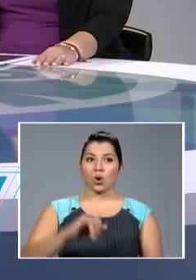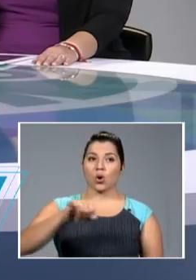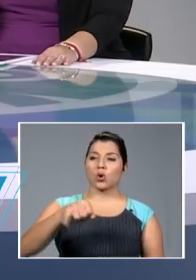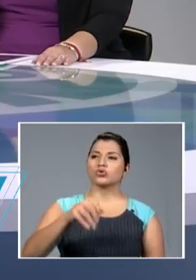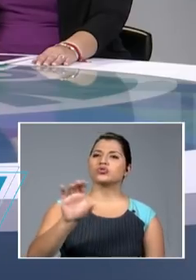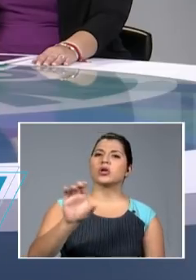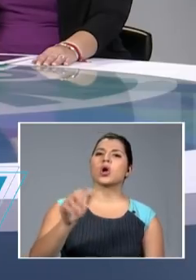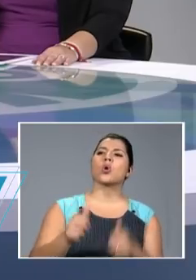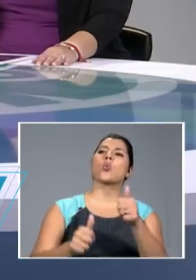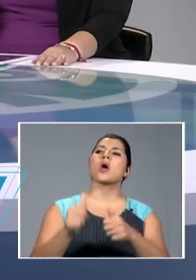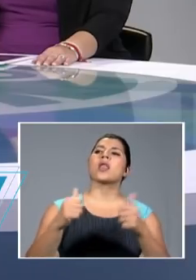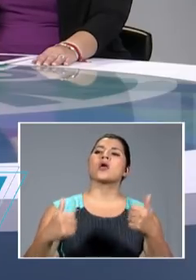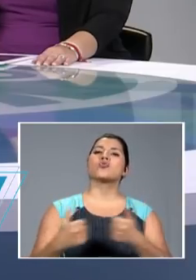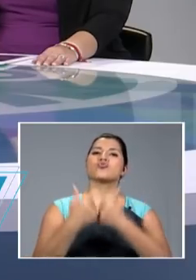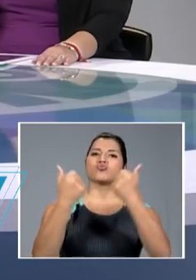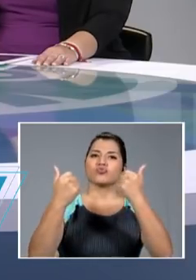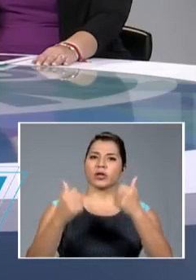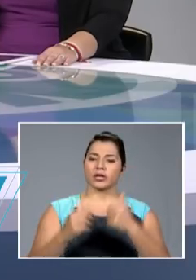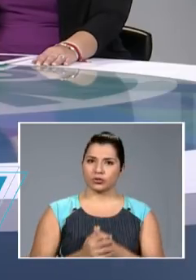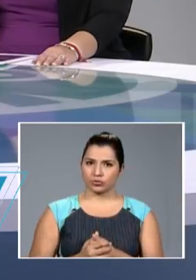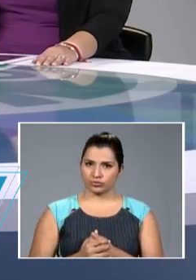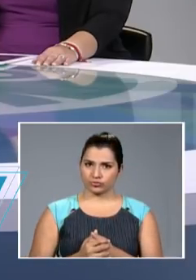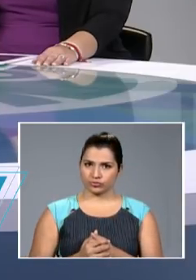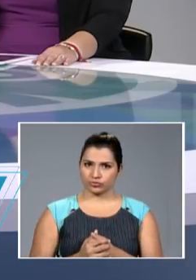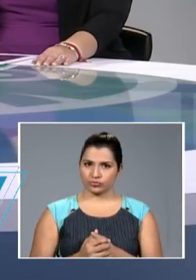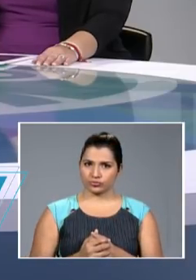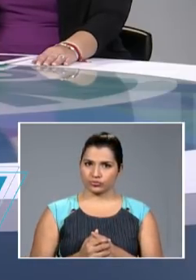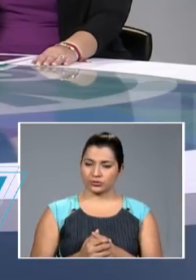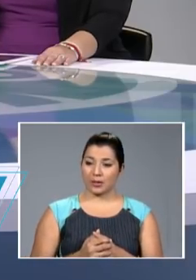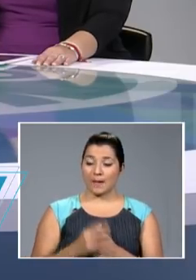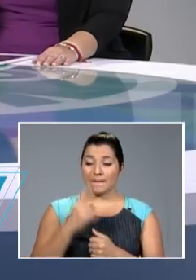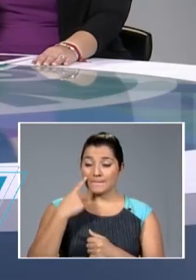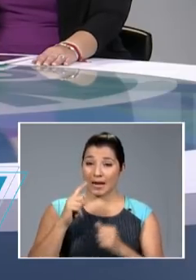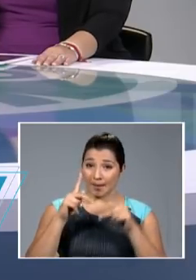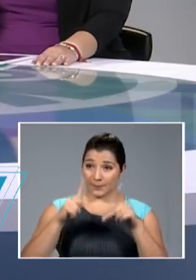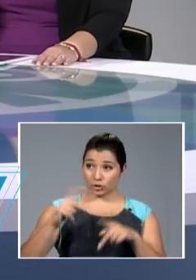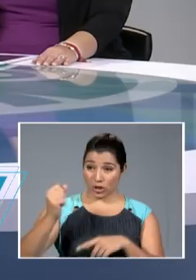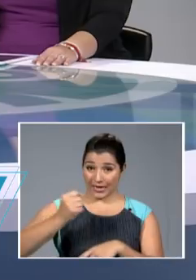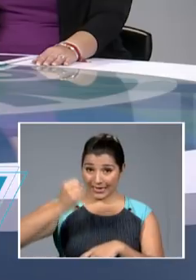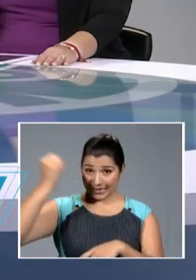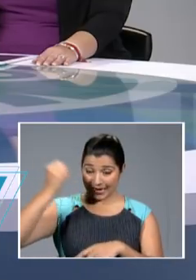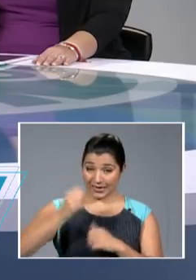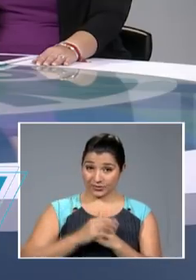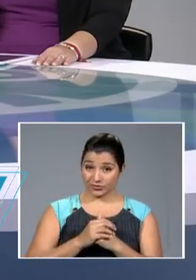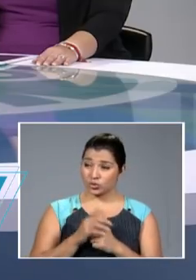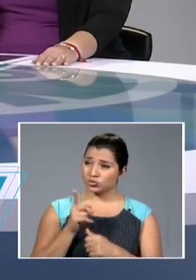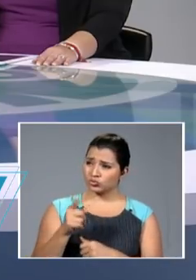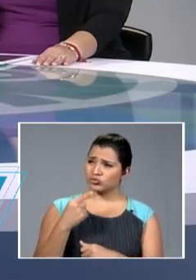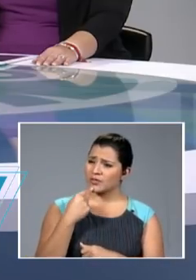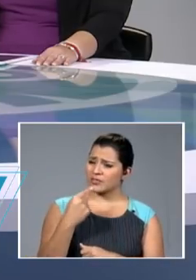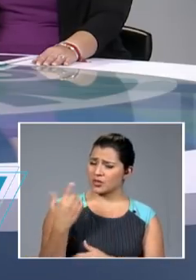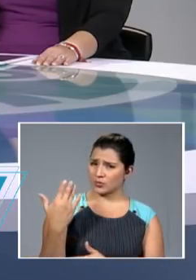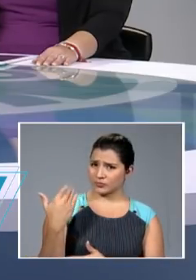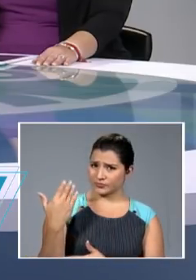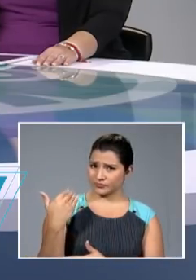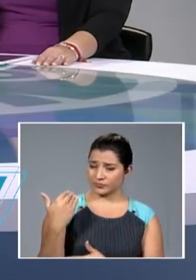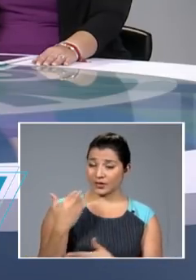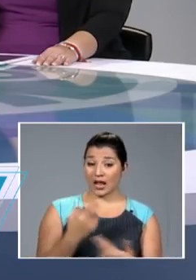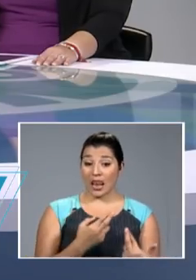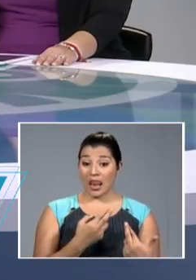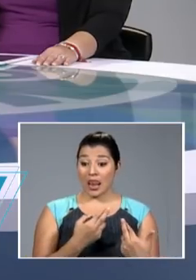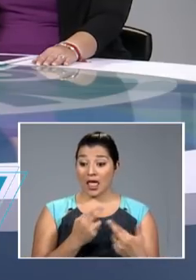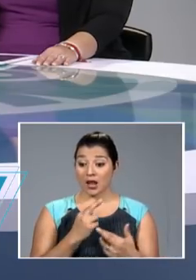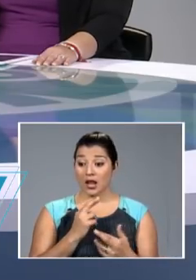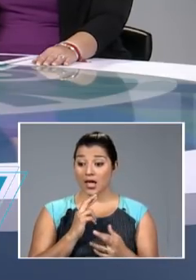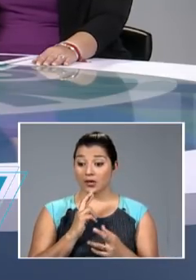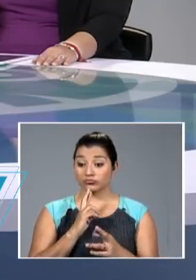son como los mayores retos al que se enfrenta quien llegue a la presidencia este 1 de abril? Ahora usted nos decía que la respuesta que vayamos